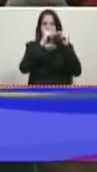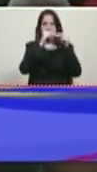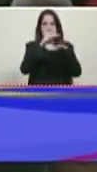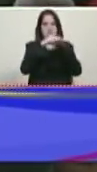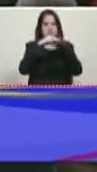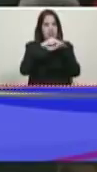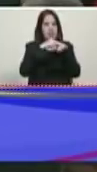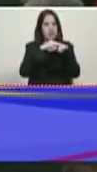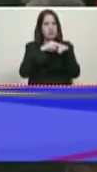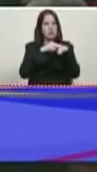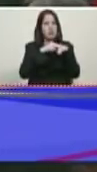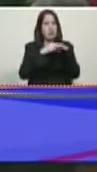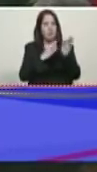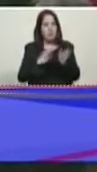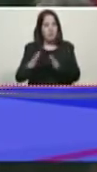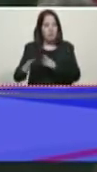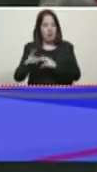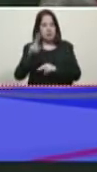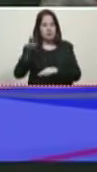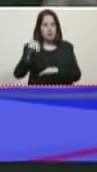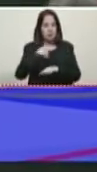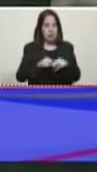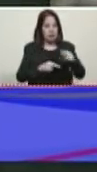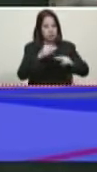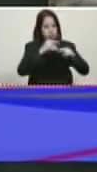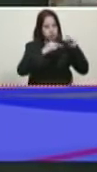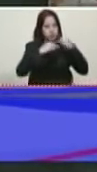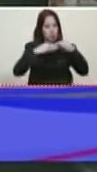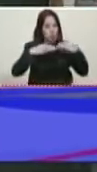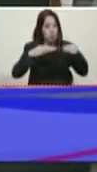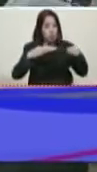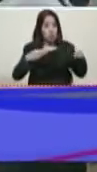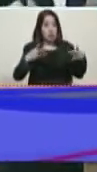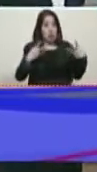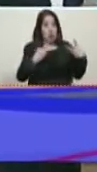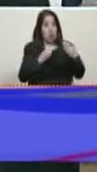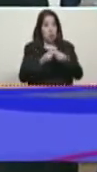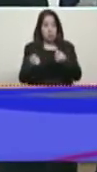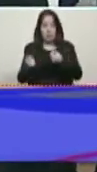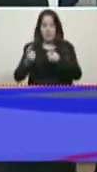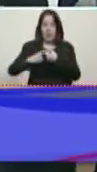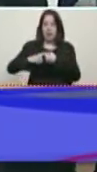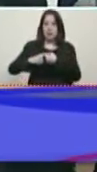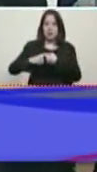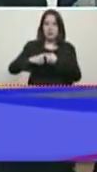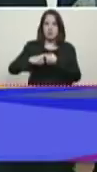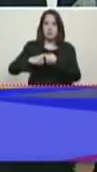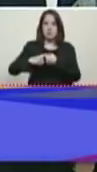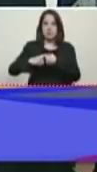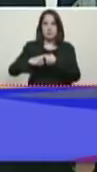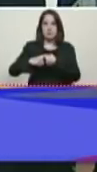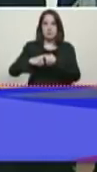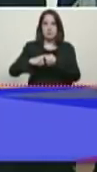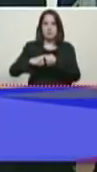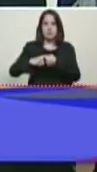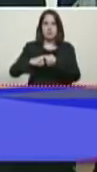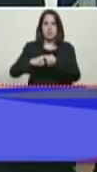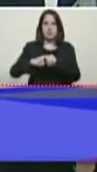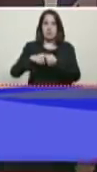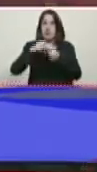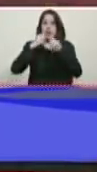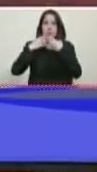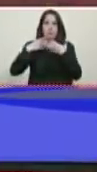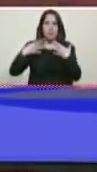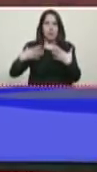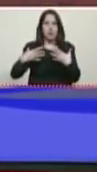plan nacional de infraestructura de obra pública un el up la obra pública une el embellecimiento